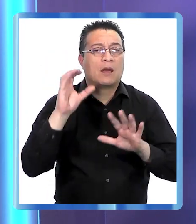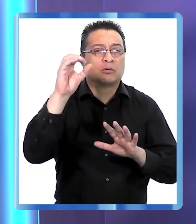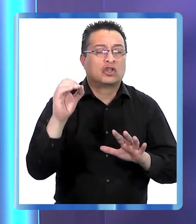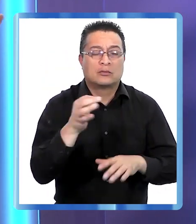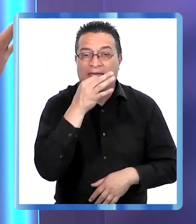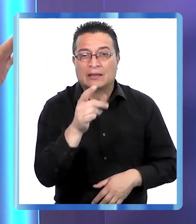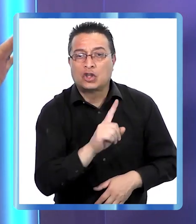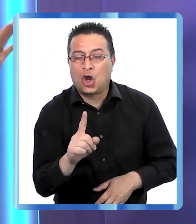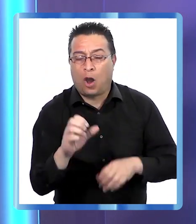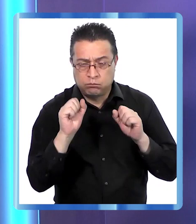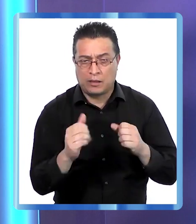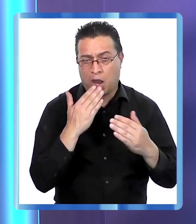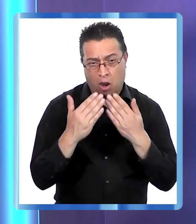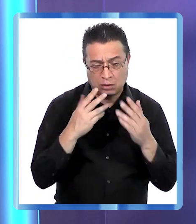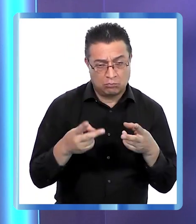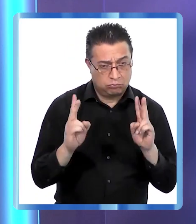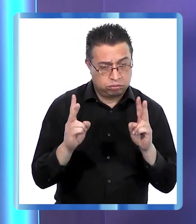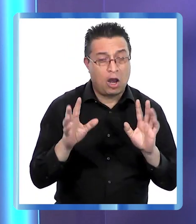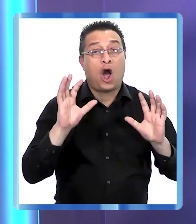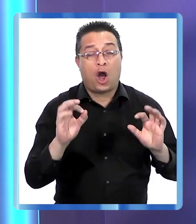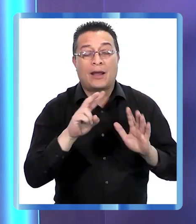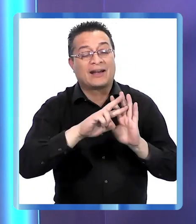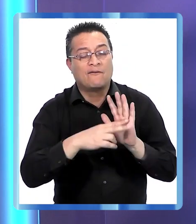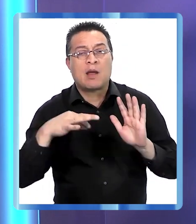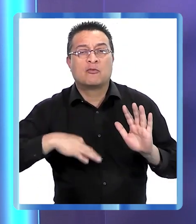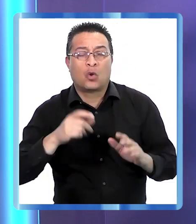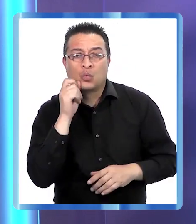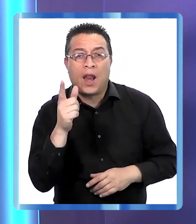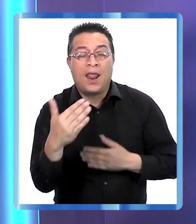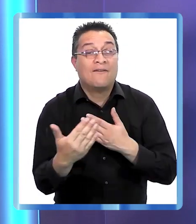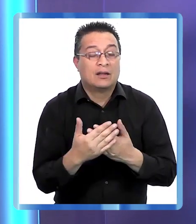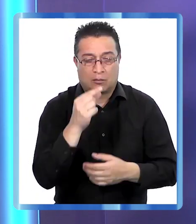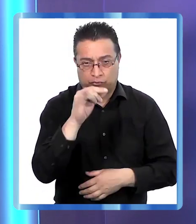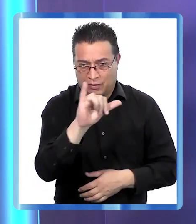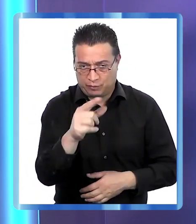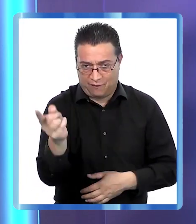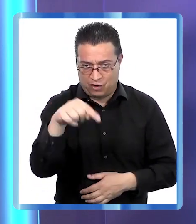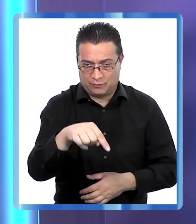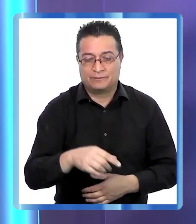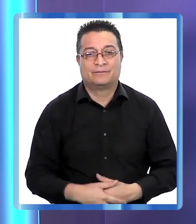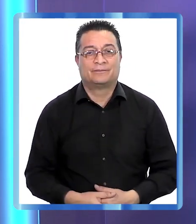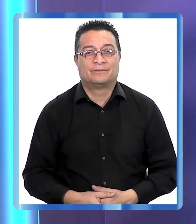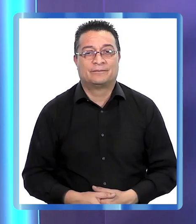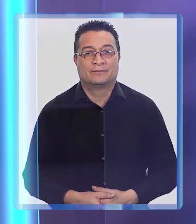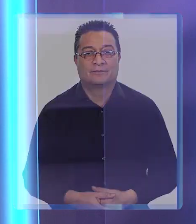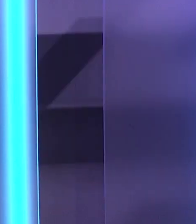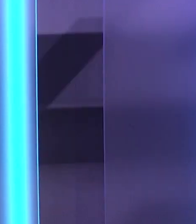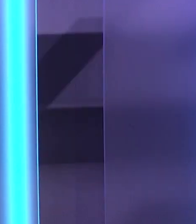del 10%? Han dicho que no, hay posibilidad de conversar. ¿Cuál es la reforma previsional que viene? Eso y más al regreso de la pausa, no se